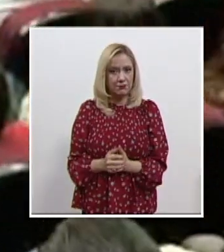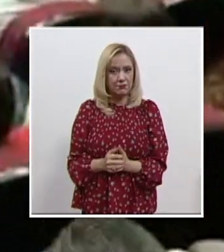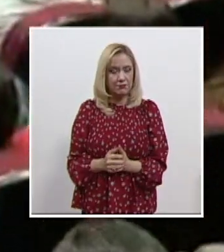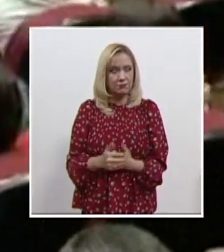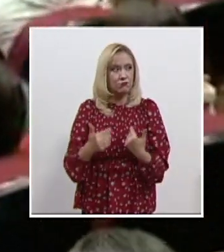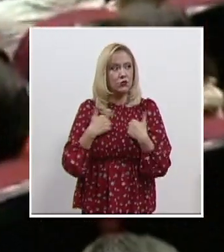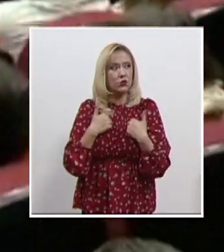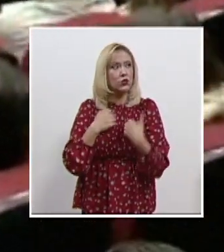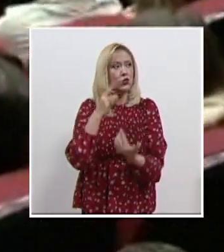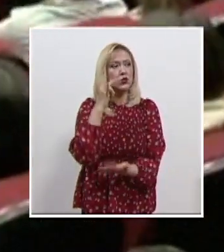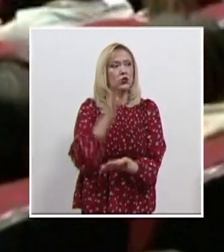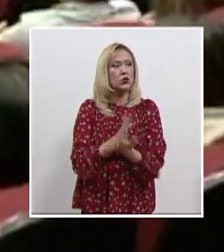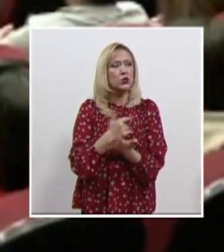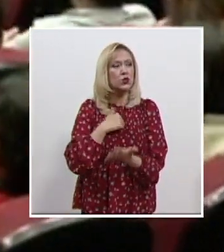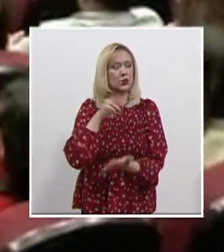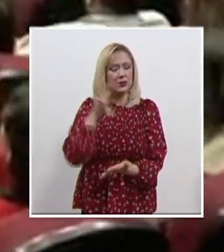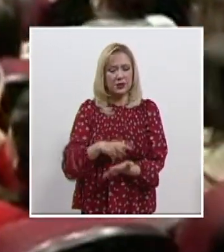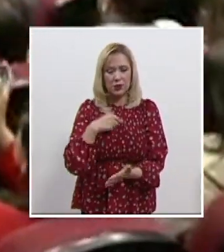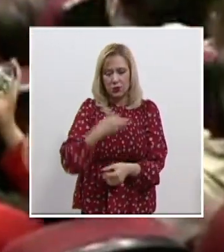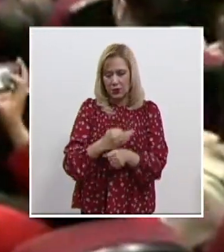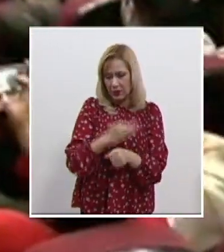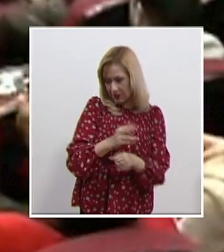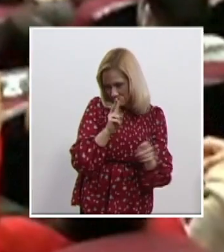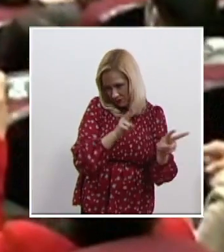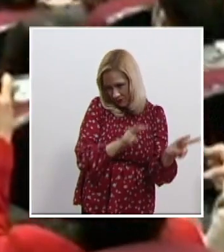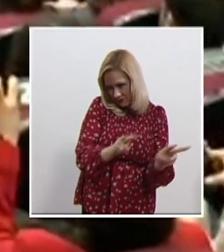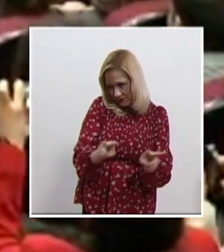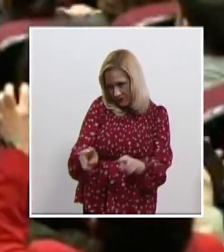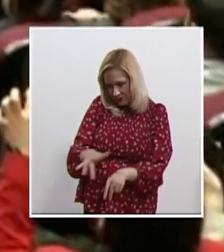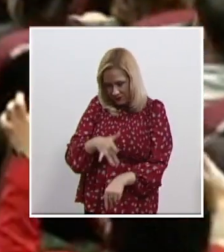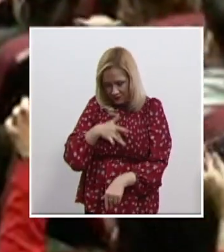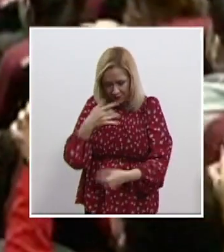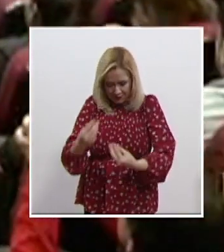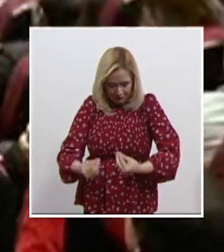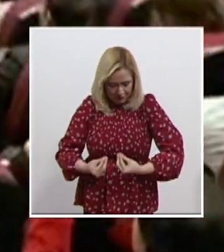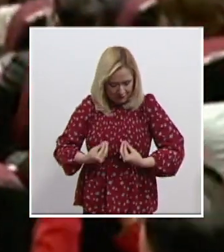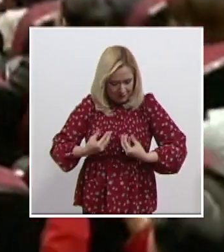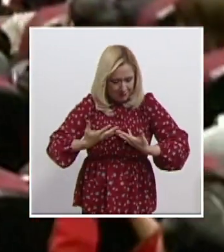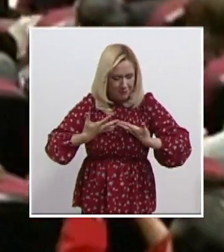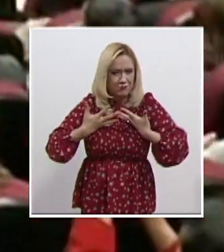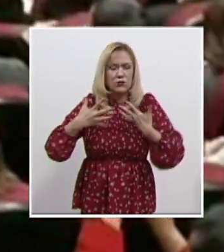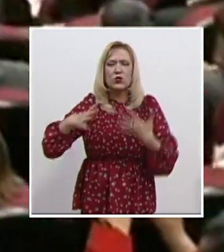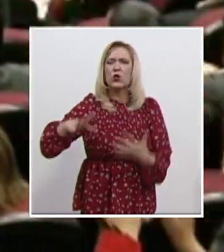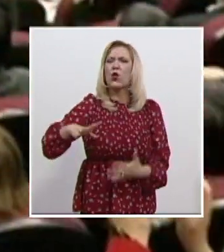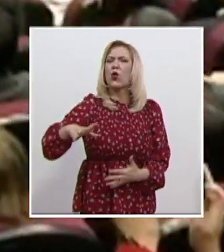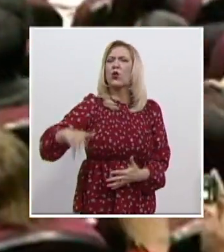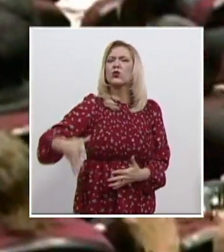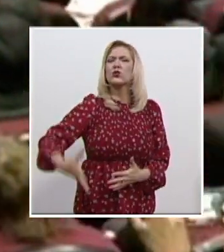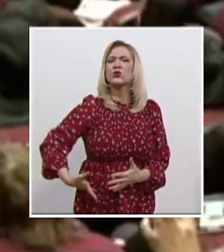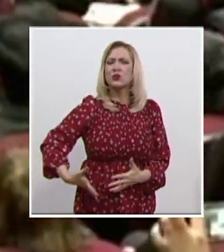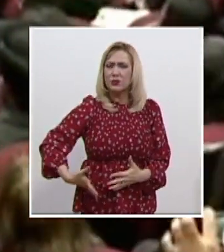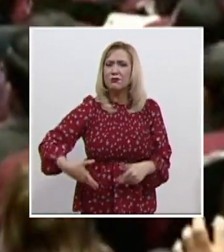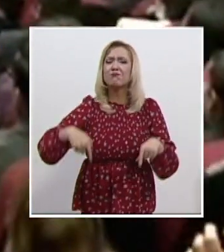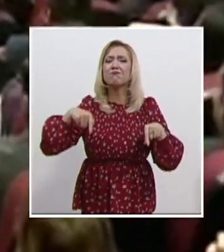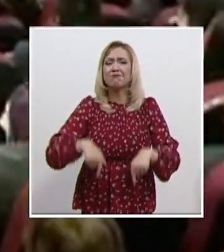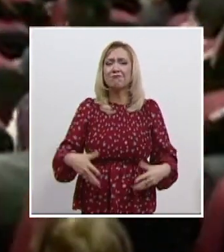Lo único que siento en estos momentos es un profundo orgullo de pertenecer a esta